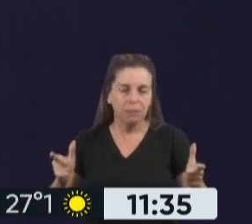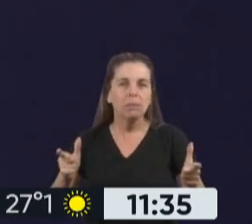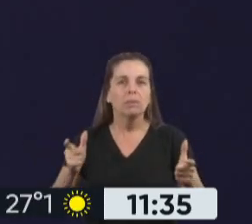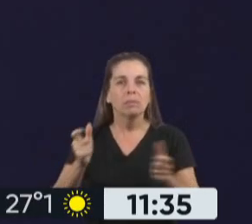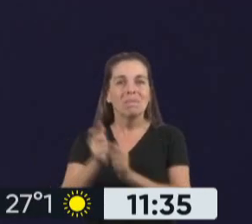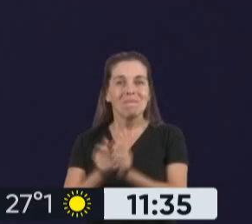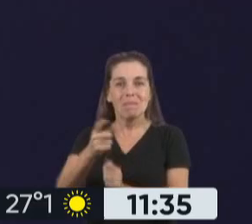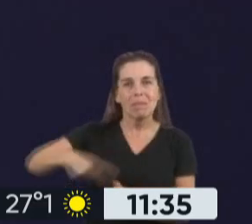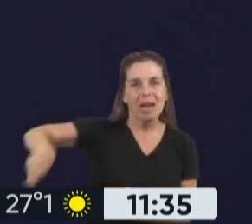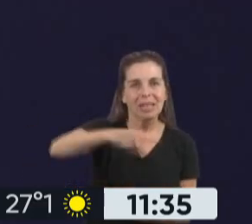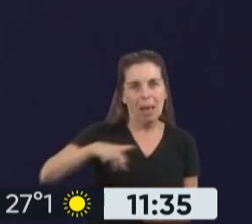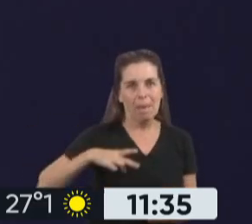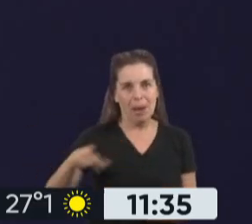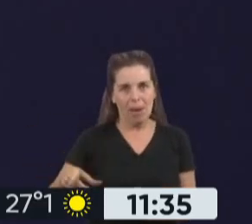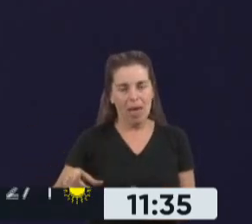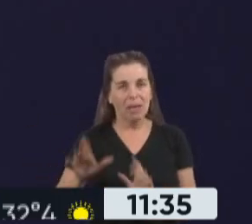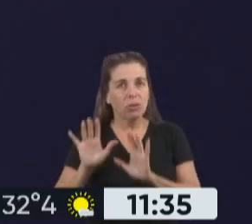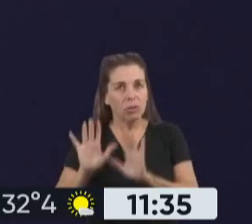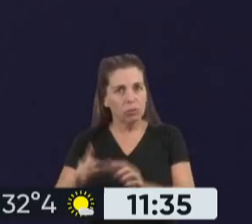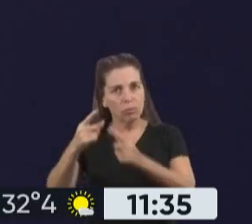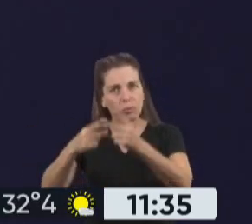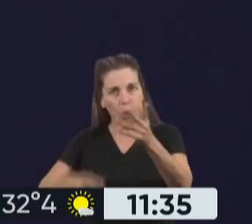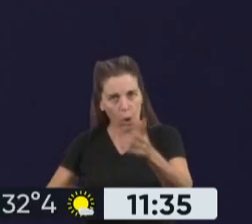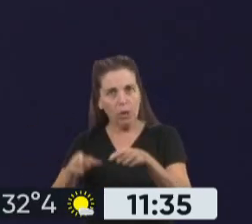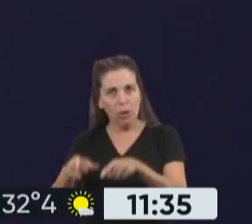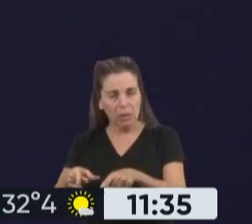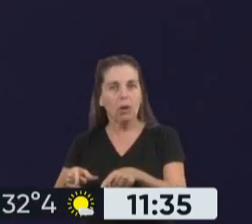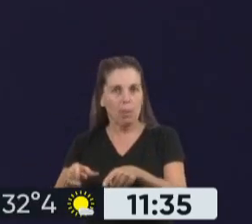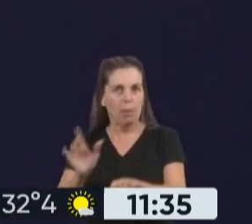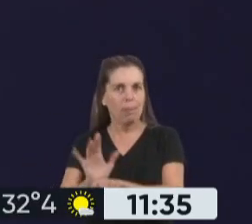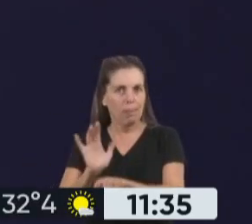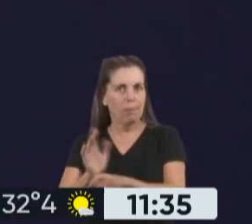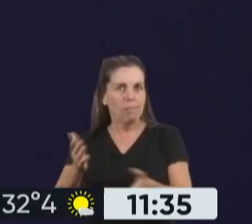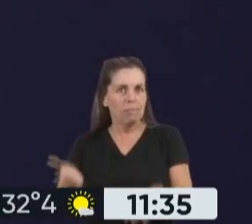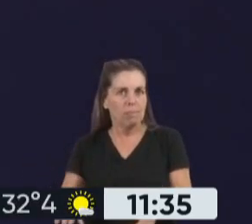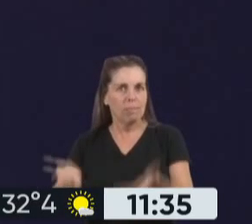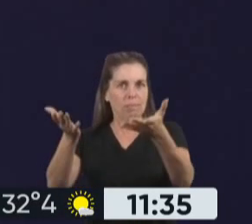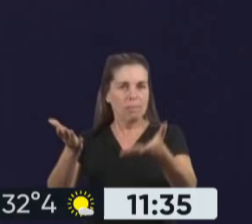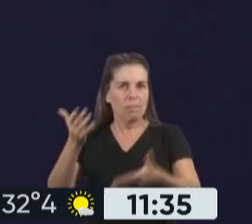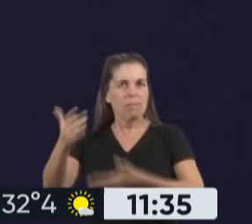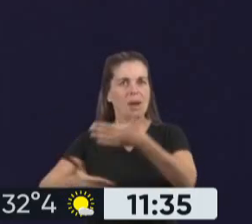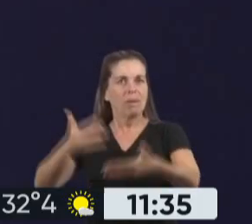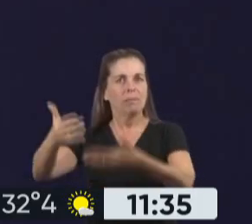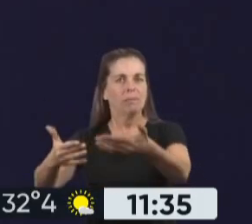y hace que efectivamente se crezca, ¿no? Que es un poco la